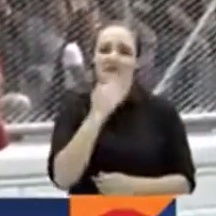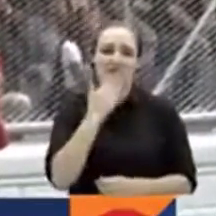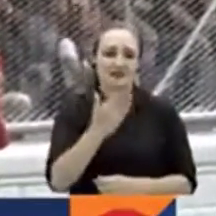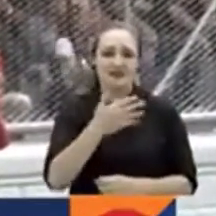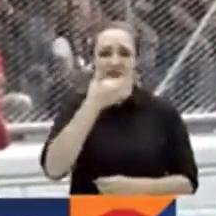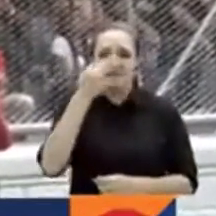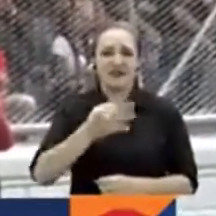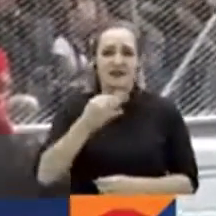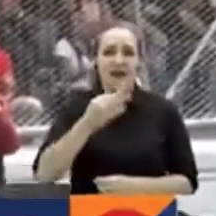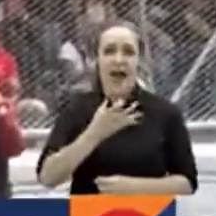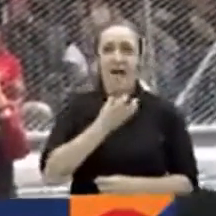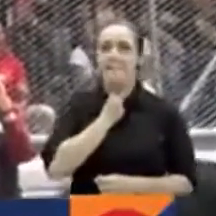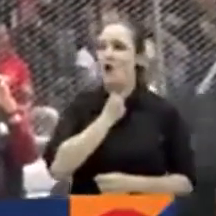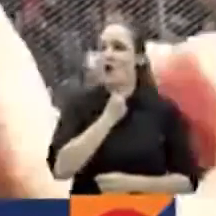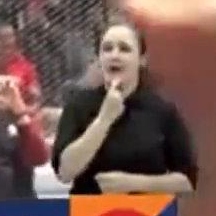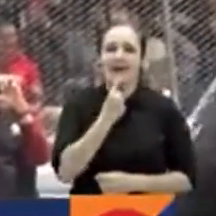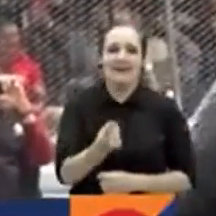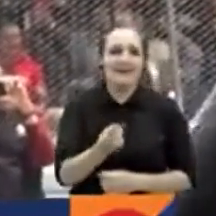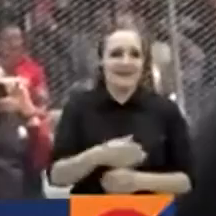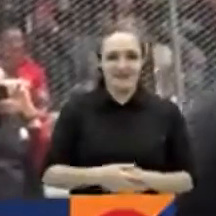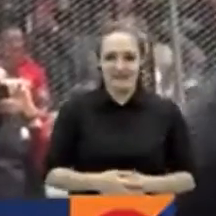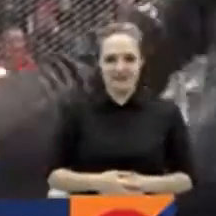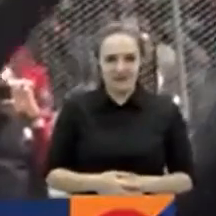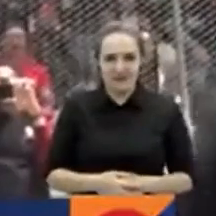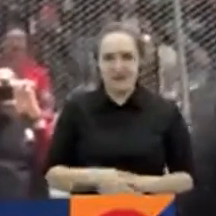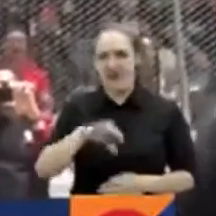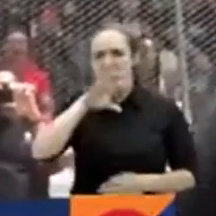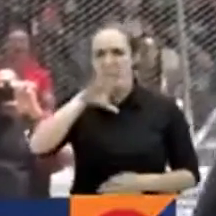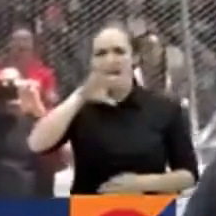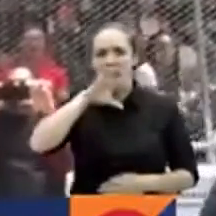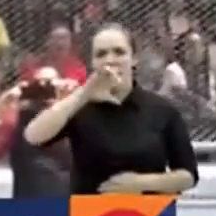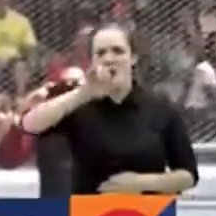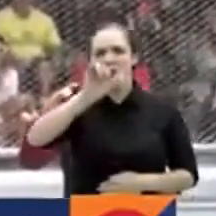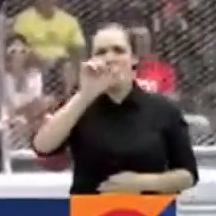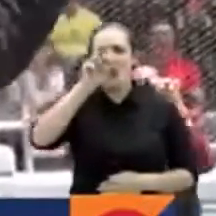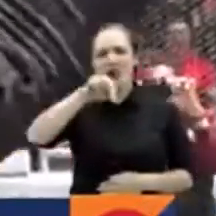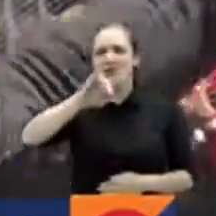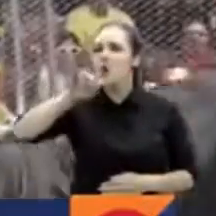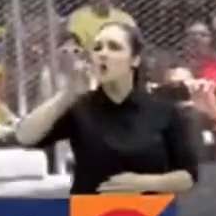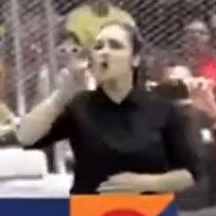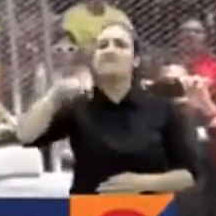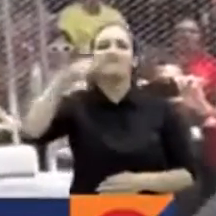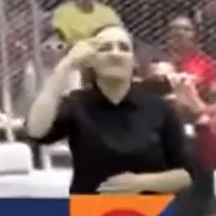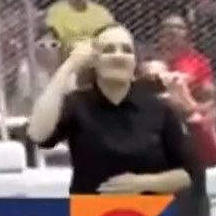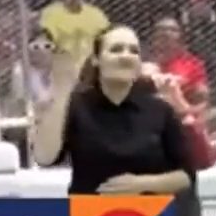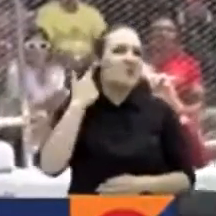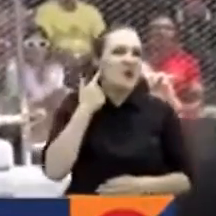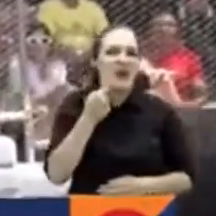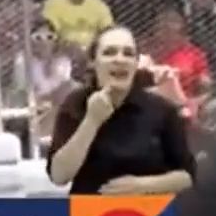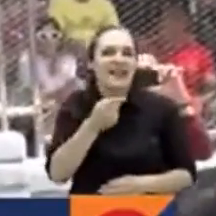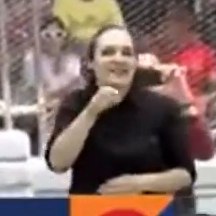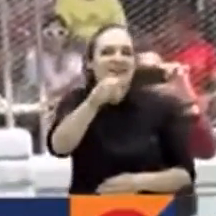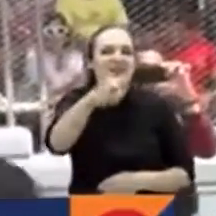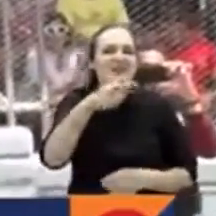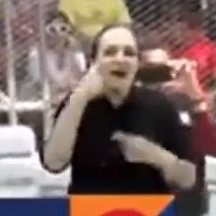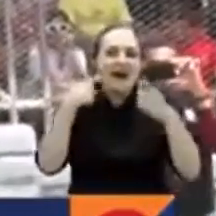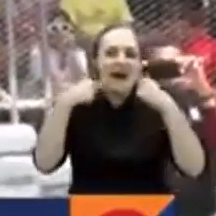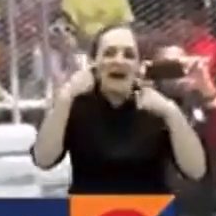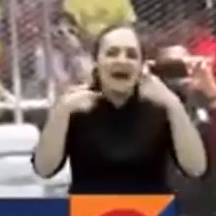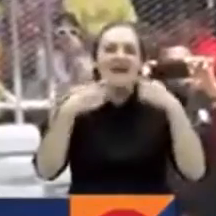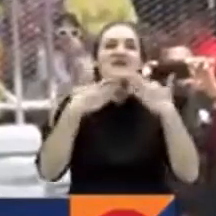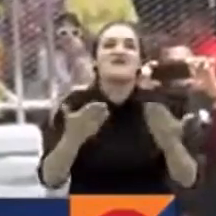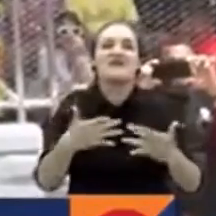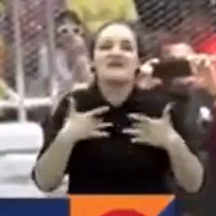No, sin palabras. Juanfer, ¿qué siente usted al escuchar esa ovación, al ver la gente que está llorando con su